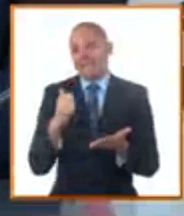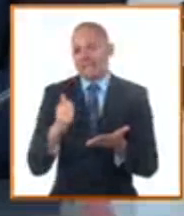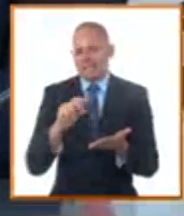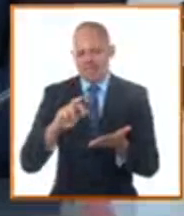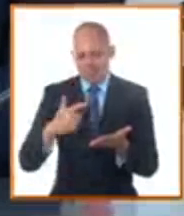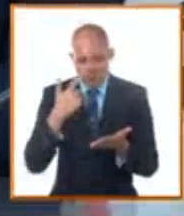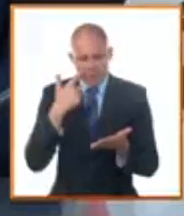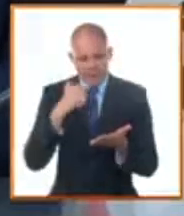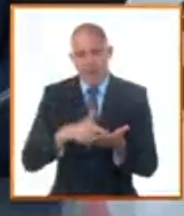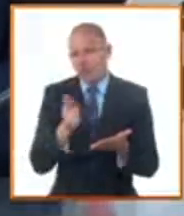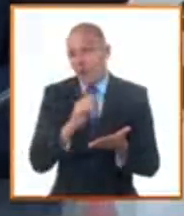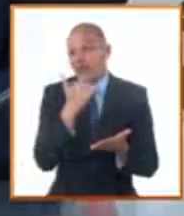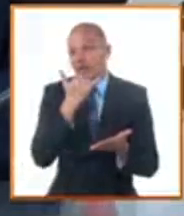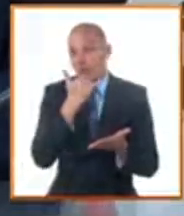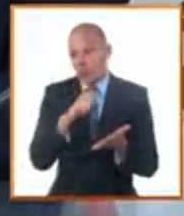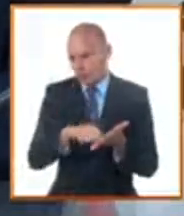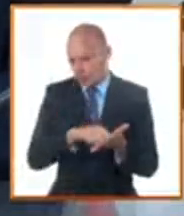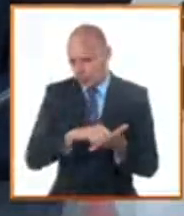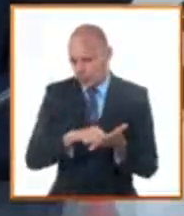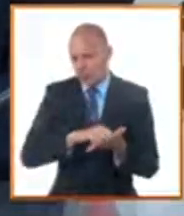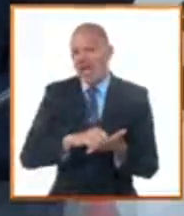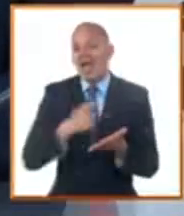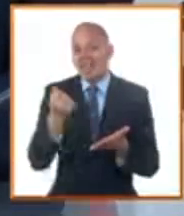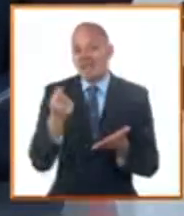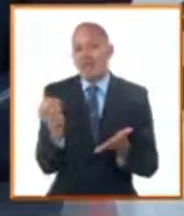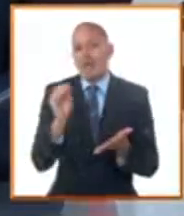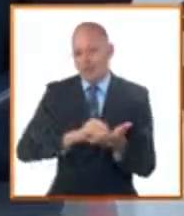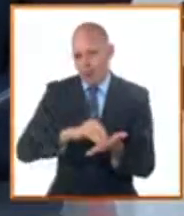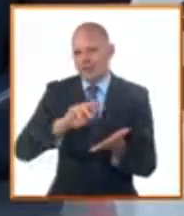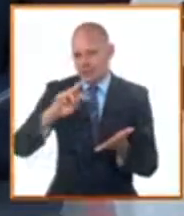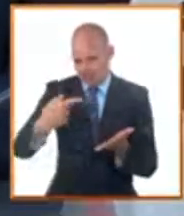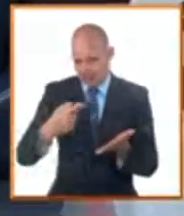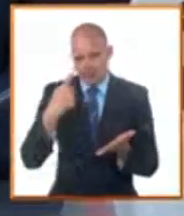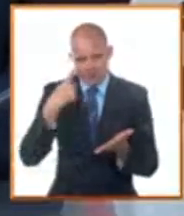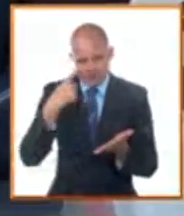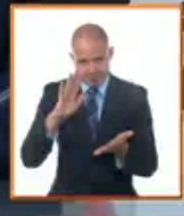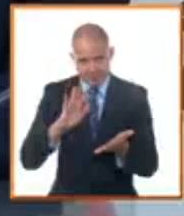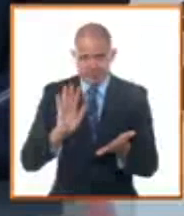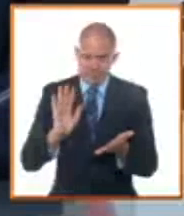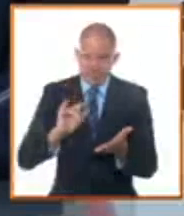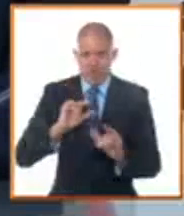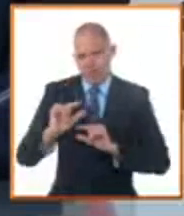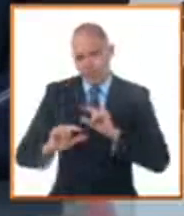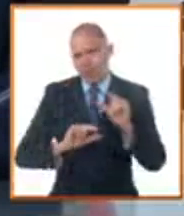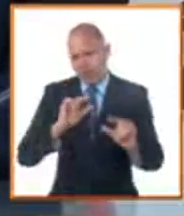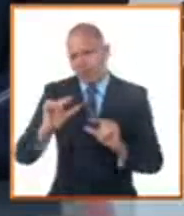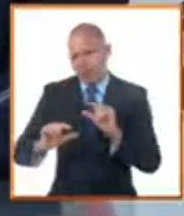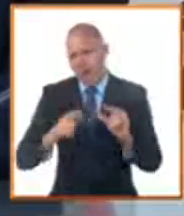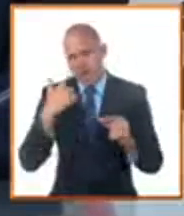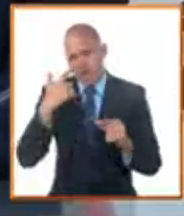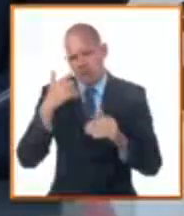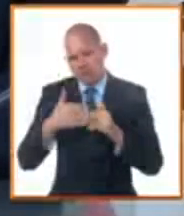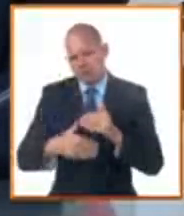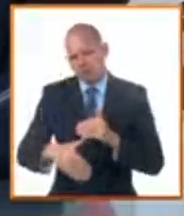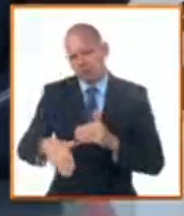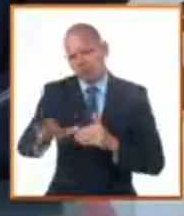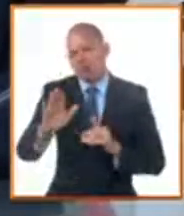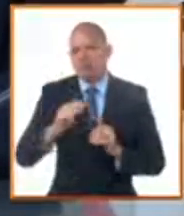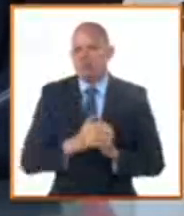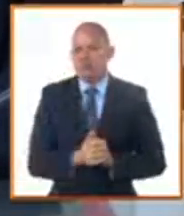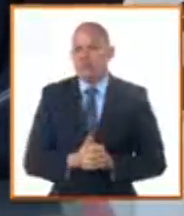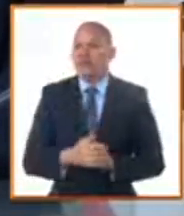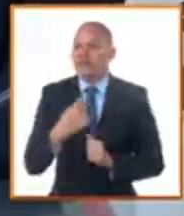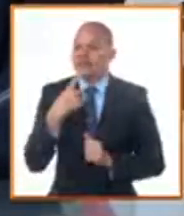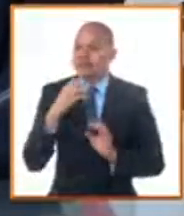temas de infraestructura, sino también en los temas de desarrollo, vamos creando condiciones para avanzar, reitero, a